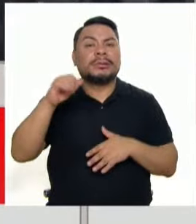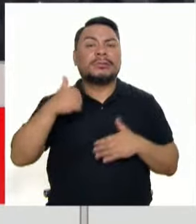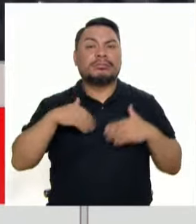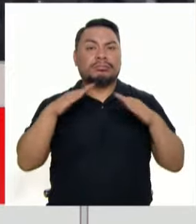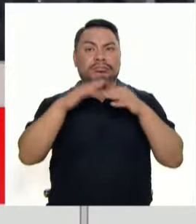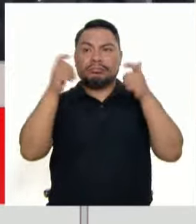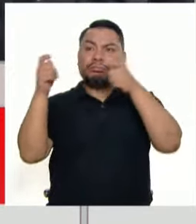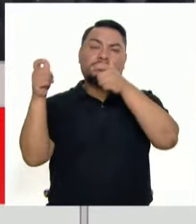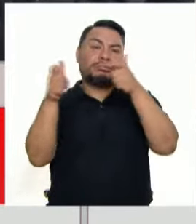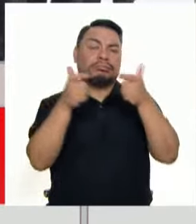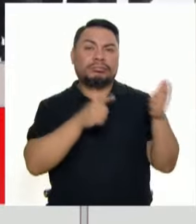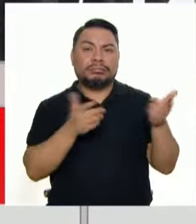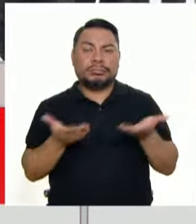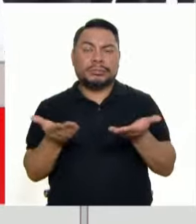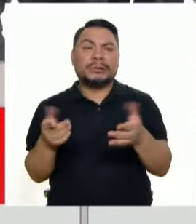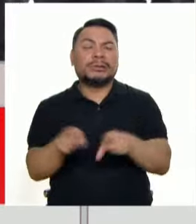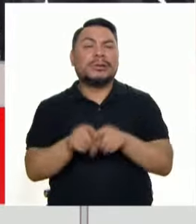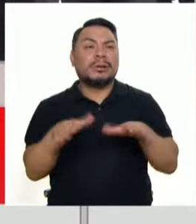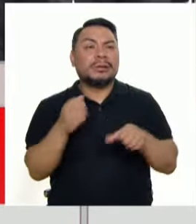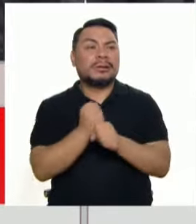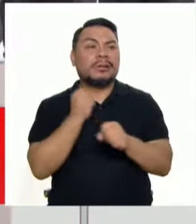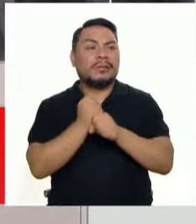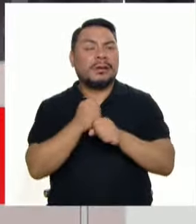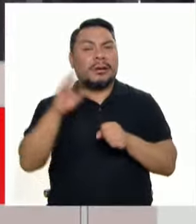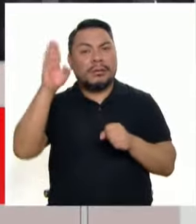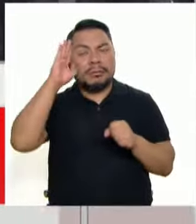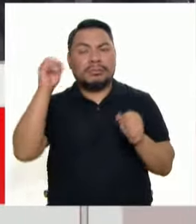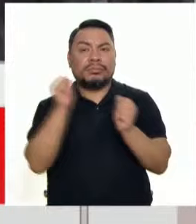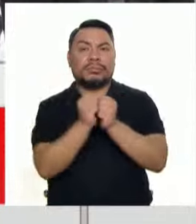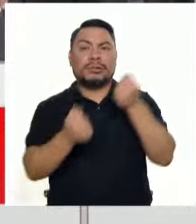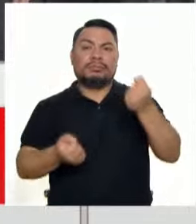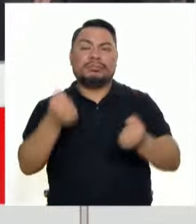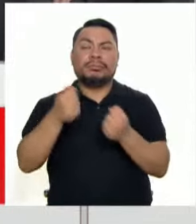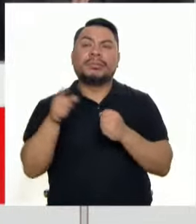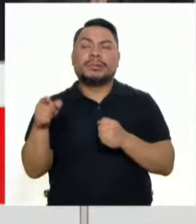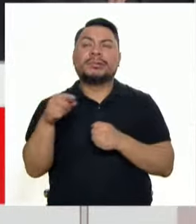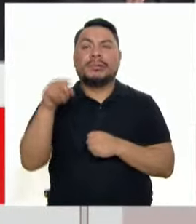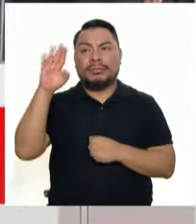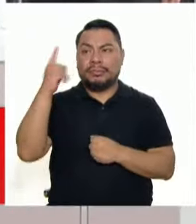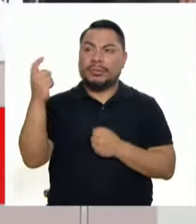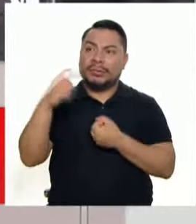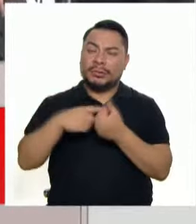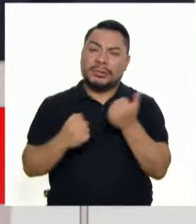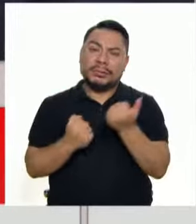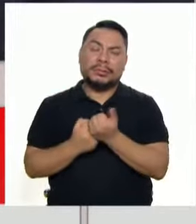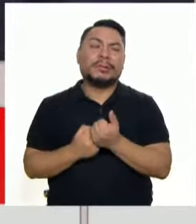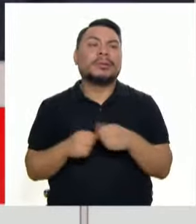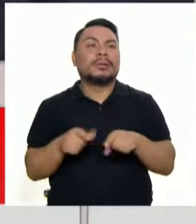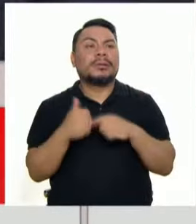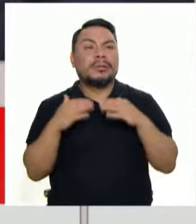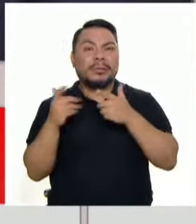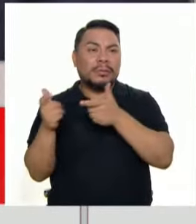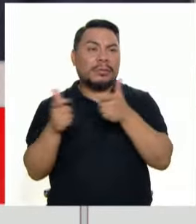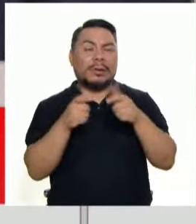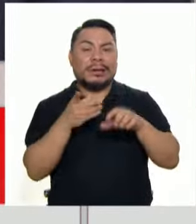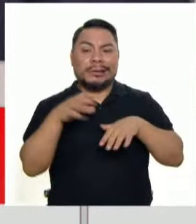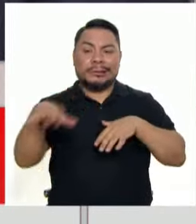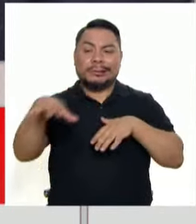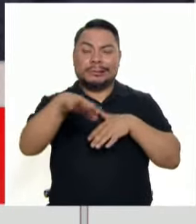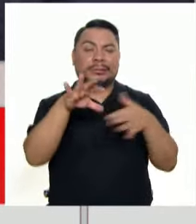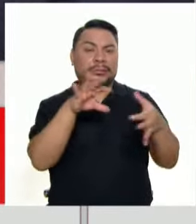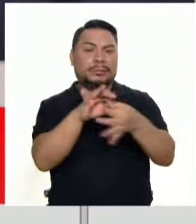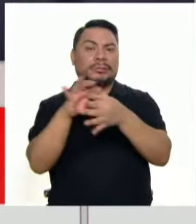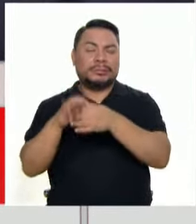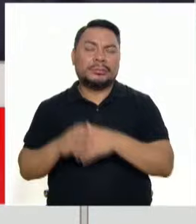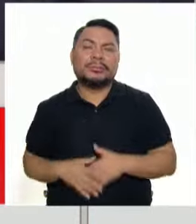a disposición. Hay un trabajo de patrullaje integrado con la Policía Nacional, Serenazgos Sin Fronteras con nuestros distritos